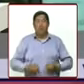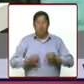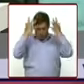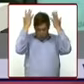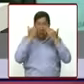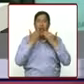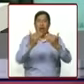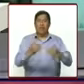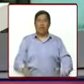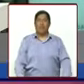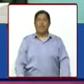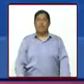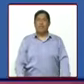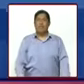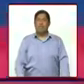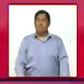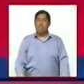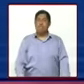gracias.